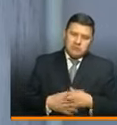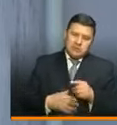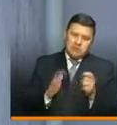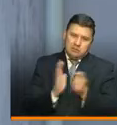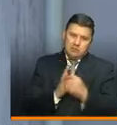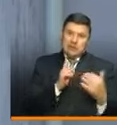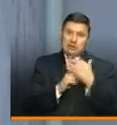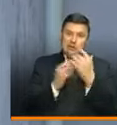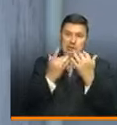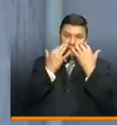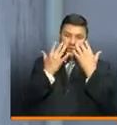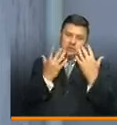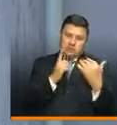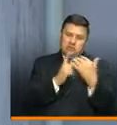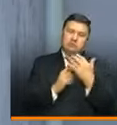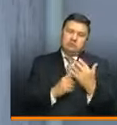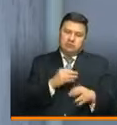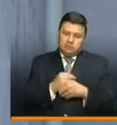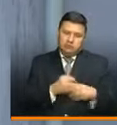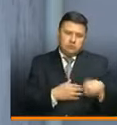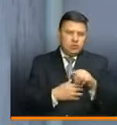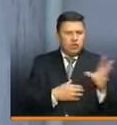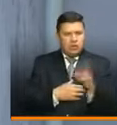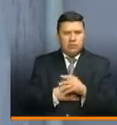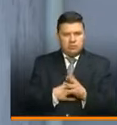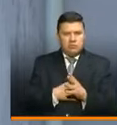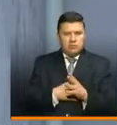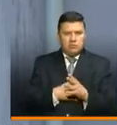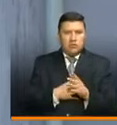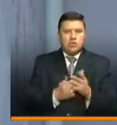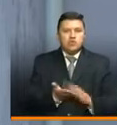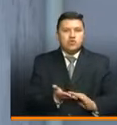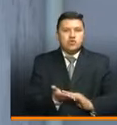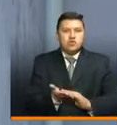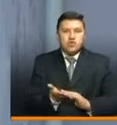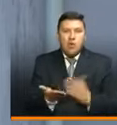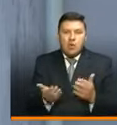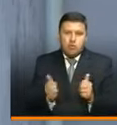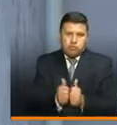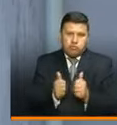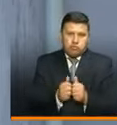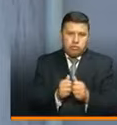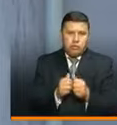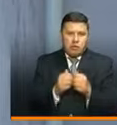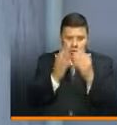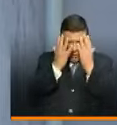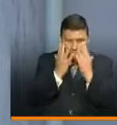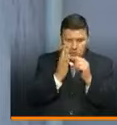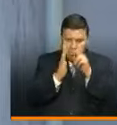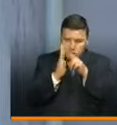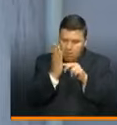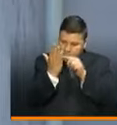ese riesgo de contaminación. Y además todas las soluciones van a venir acompañadas de un instructivo. El instructivo es: uno llega a casa